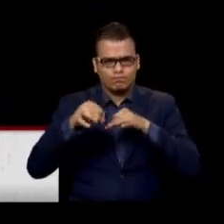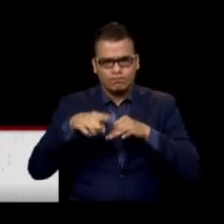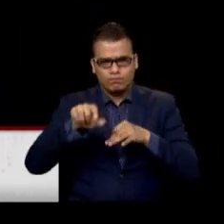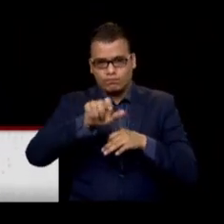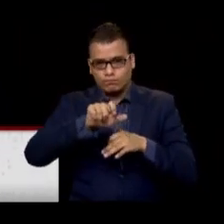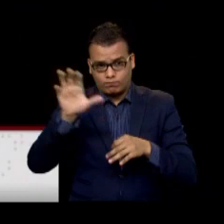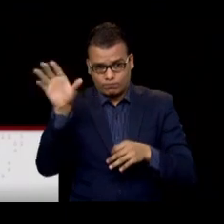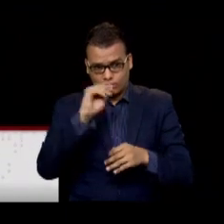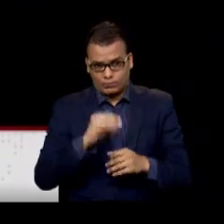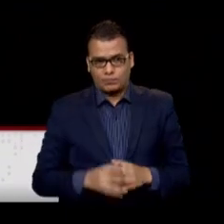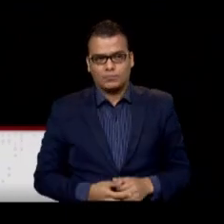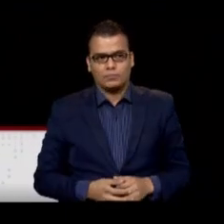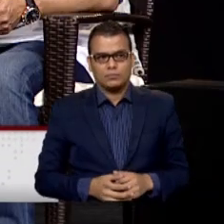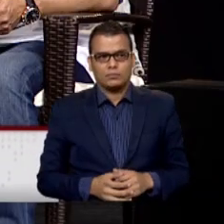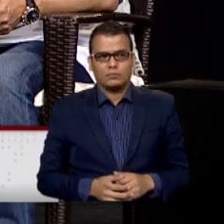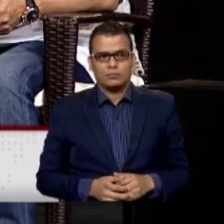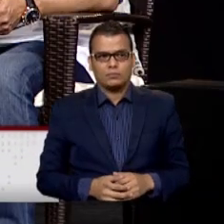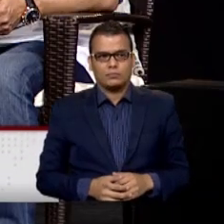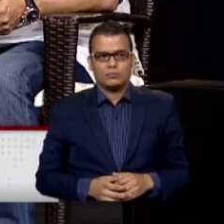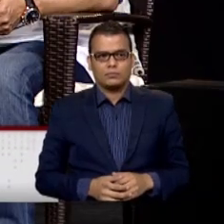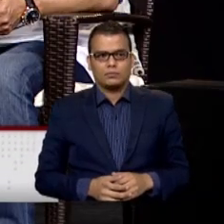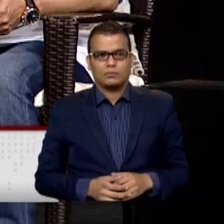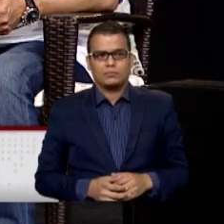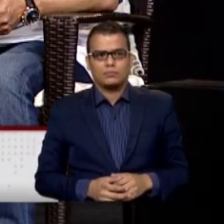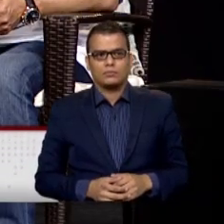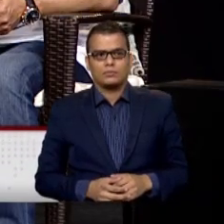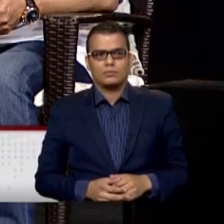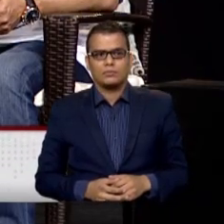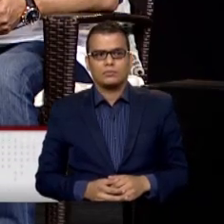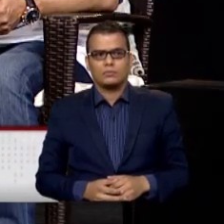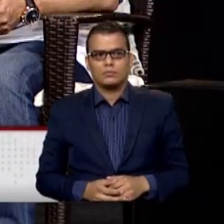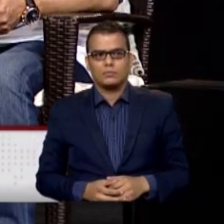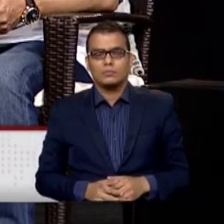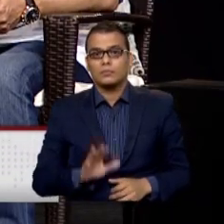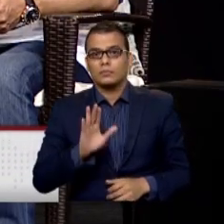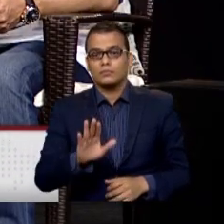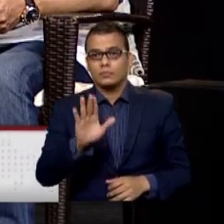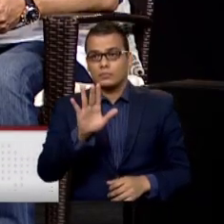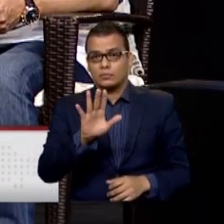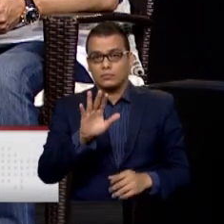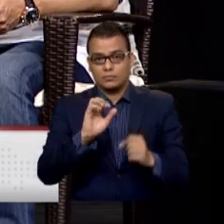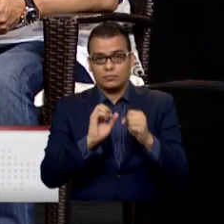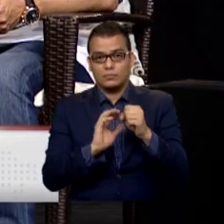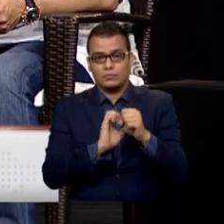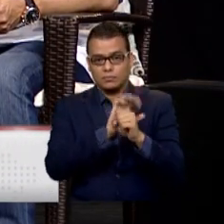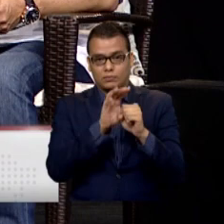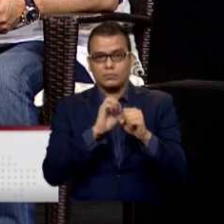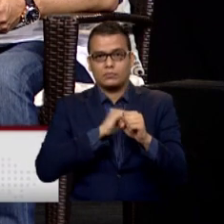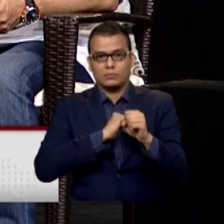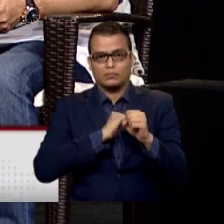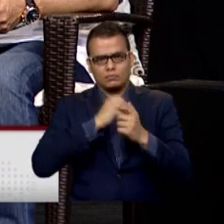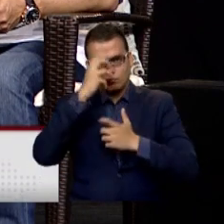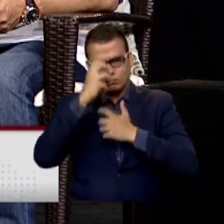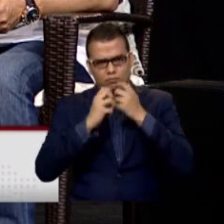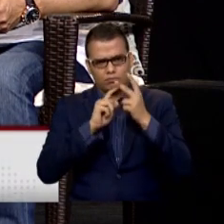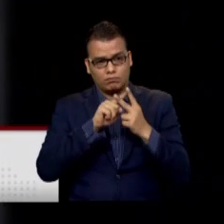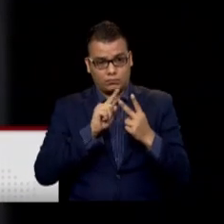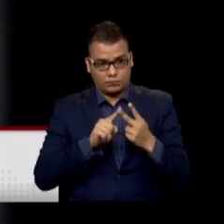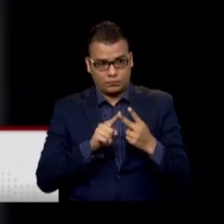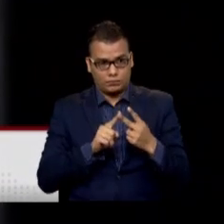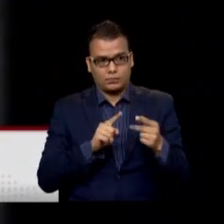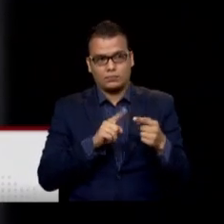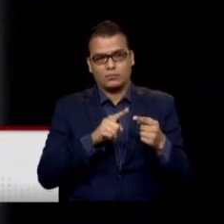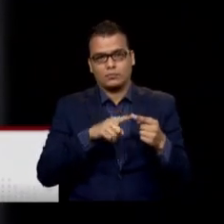ciudadanía. Nosotros tenemos para COVID-19 dos pruebas en este momento. Una prueba que se